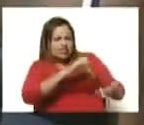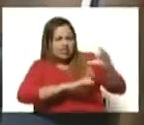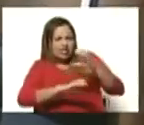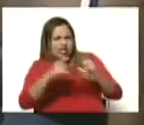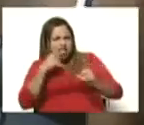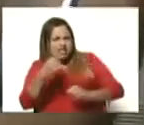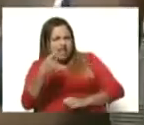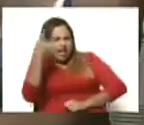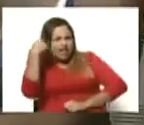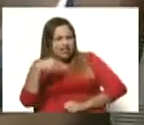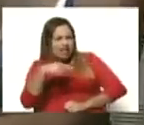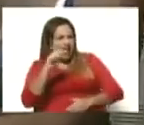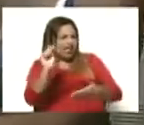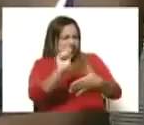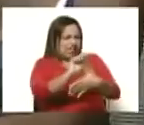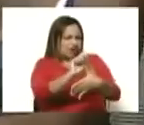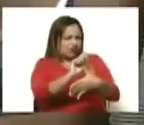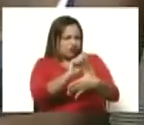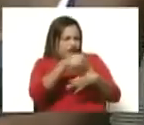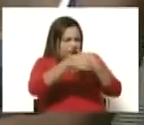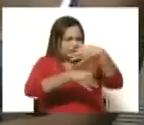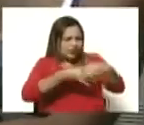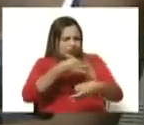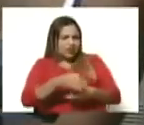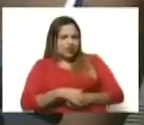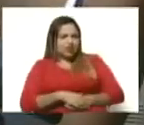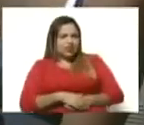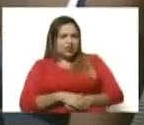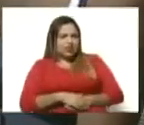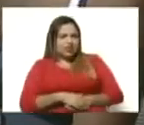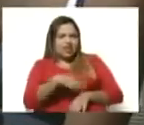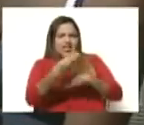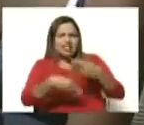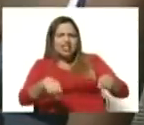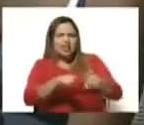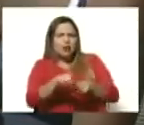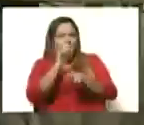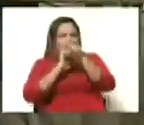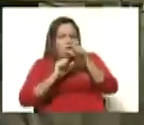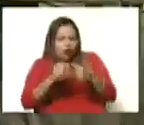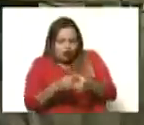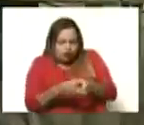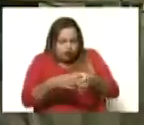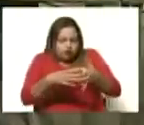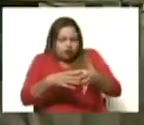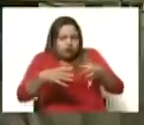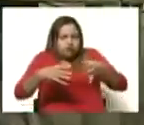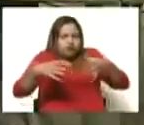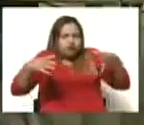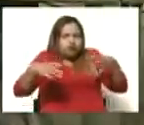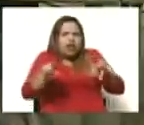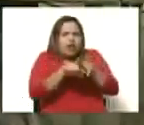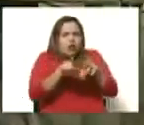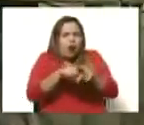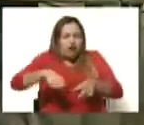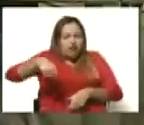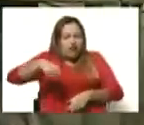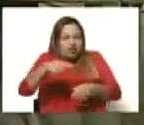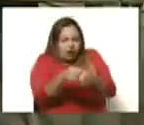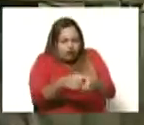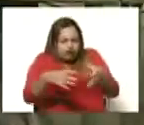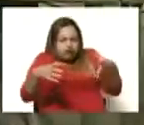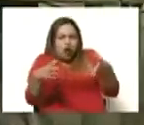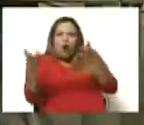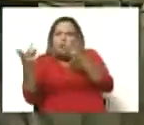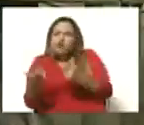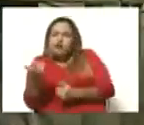por Telesur en tus declaraciones, que es que se forma como una bolsa de agua arriba. Correcto. Es como una bolsa. ¿Cuántas quebradas